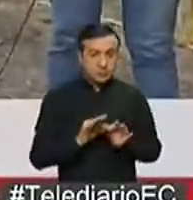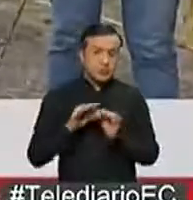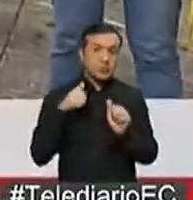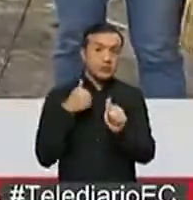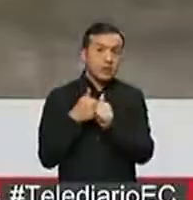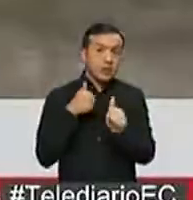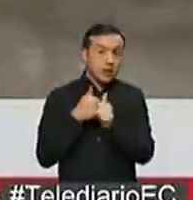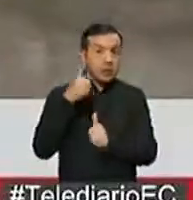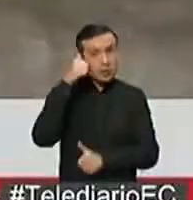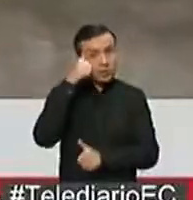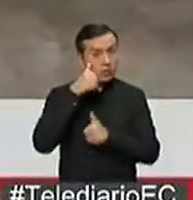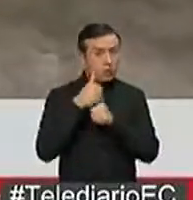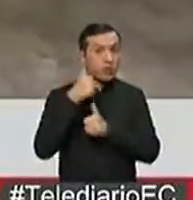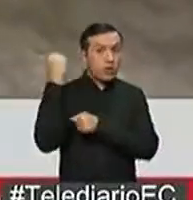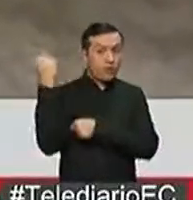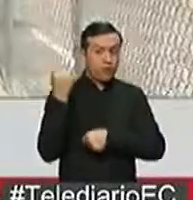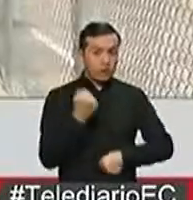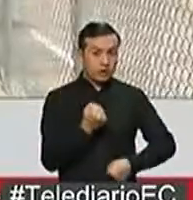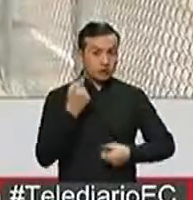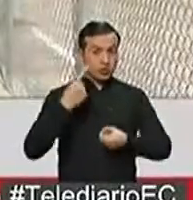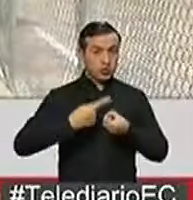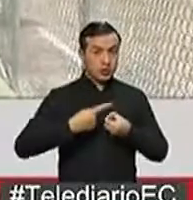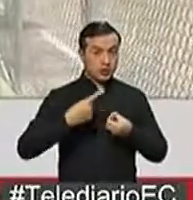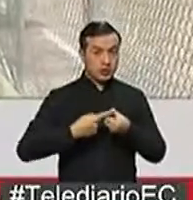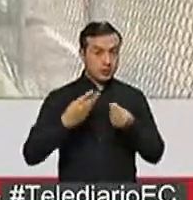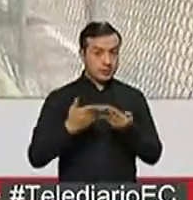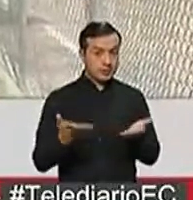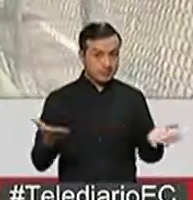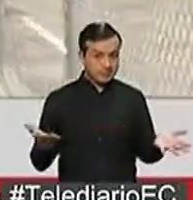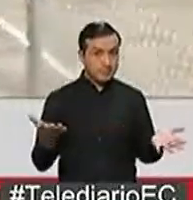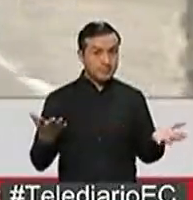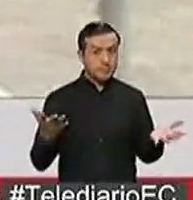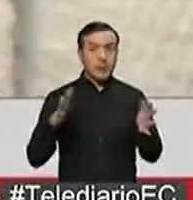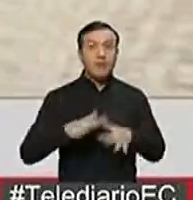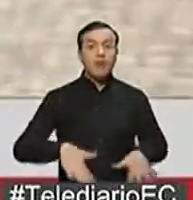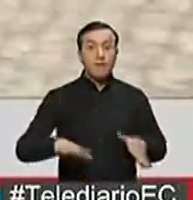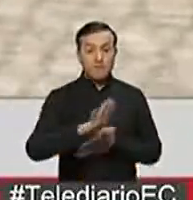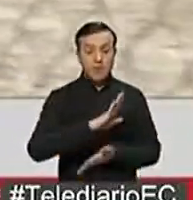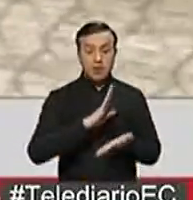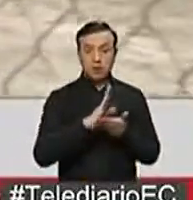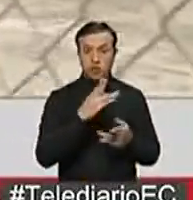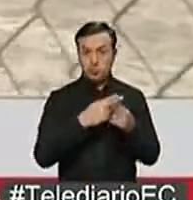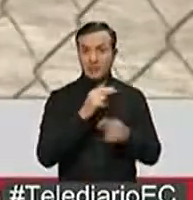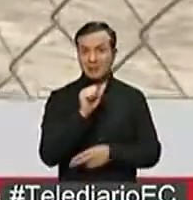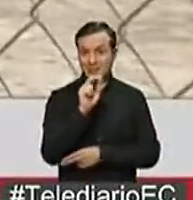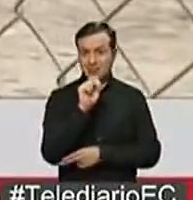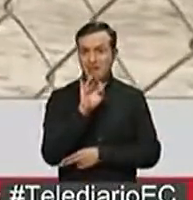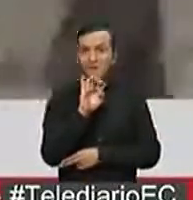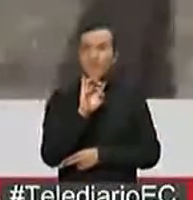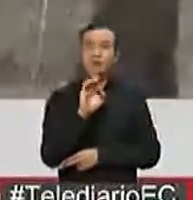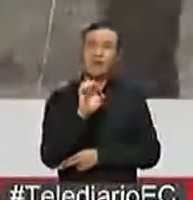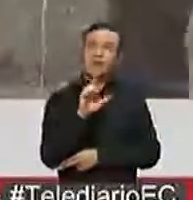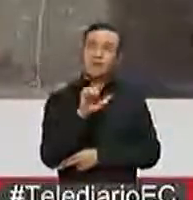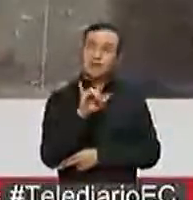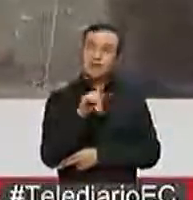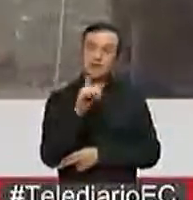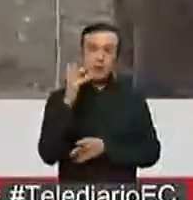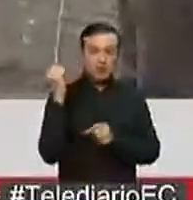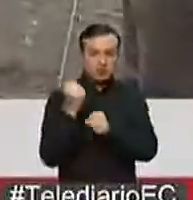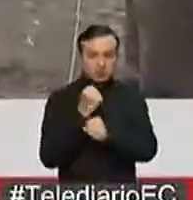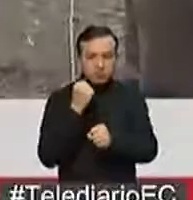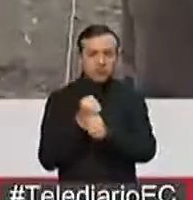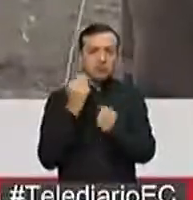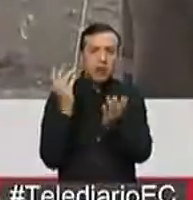de la conmemoración de la fundación de la capital ecuatoriana. En el barrio San Felipe, en el norte de Quito, se retiraron hierbas y también